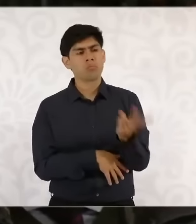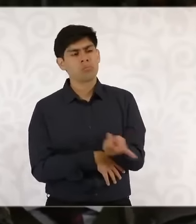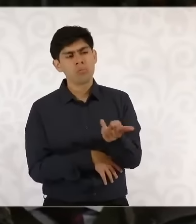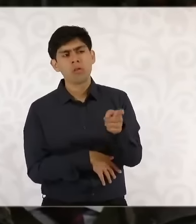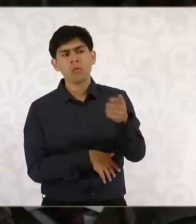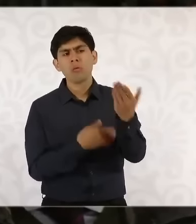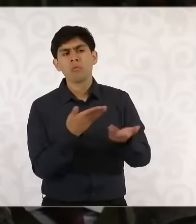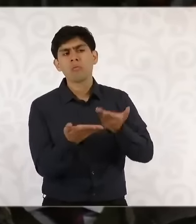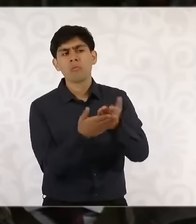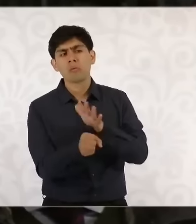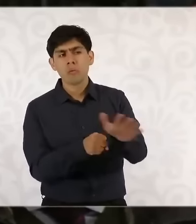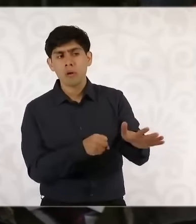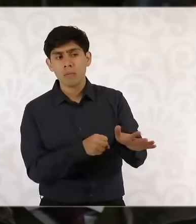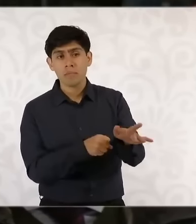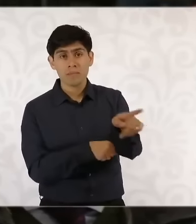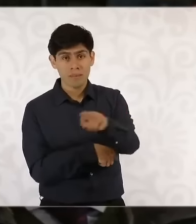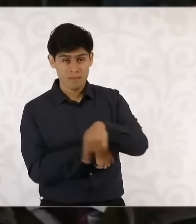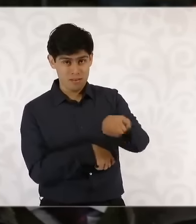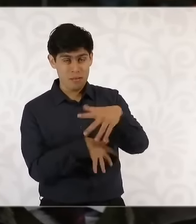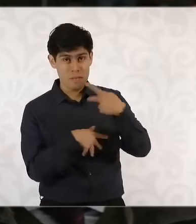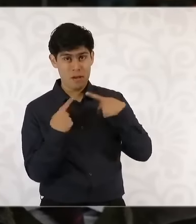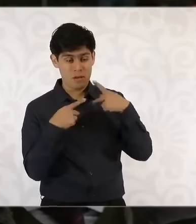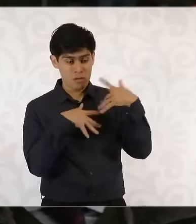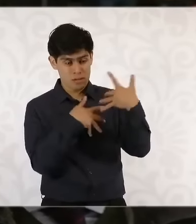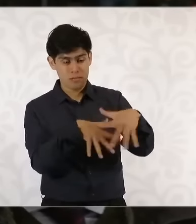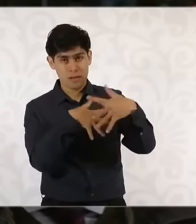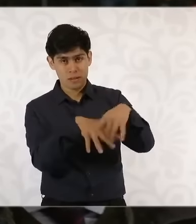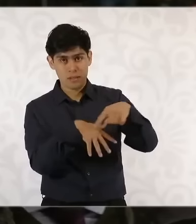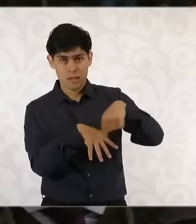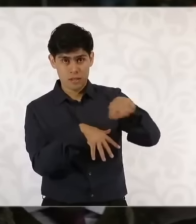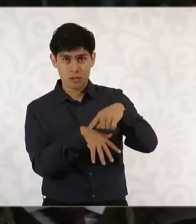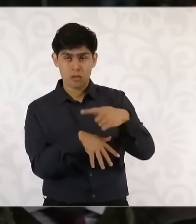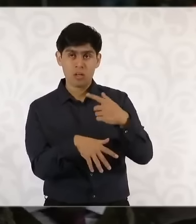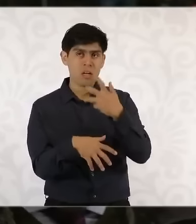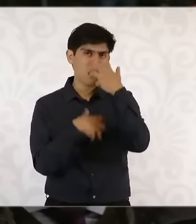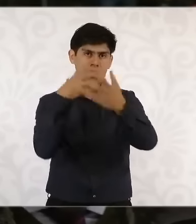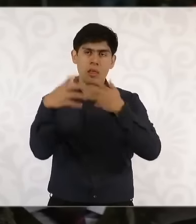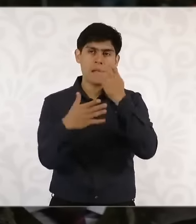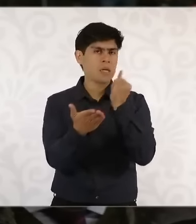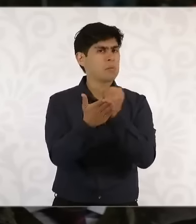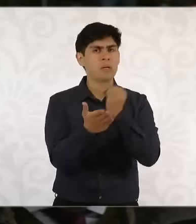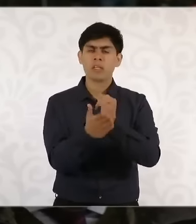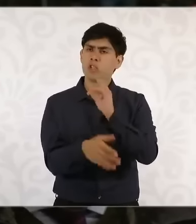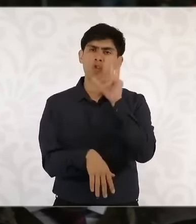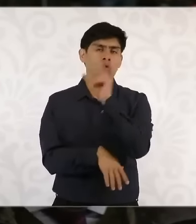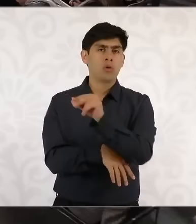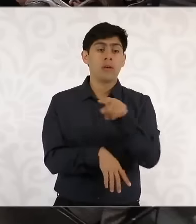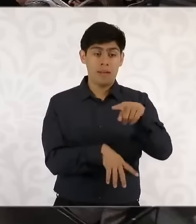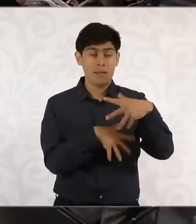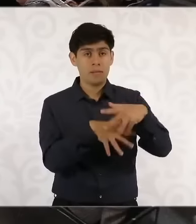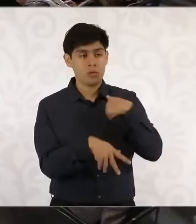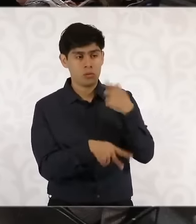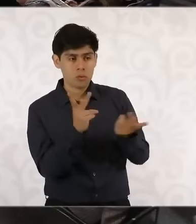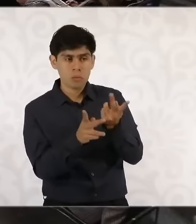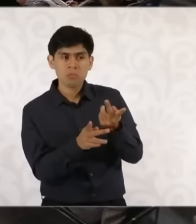La propuesta de la mayoría de estas personas que gritaban no a los impuestos, pues casualmente decían